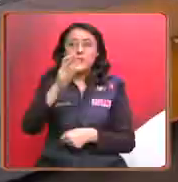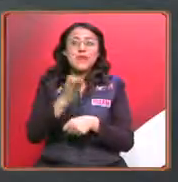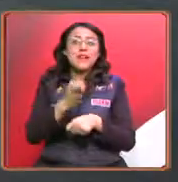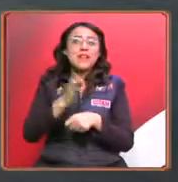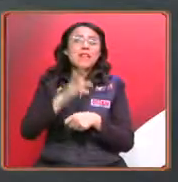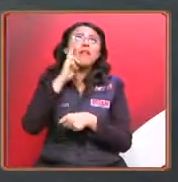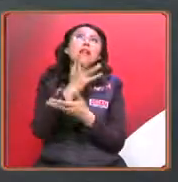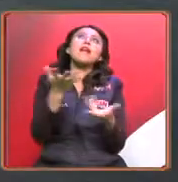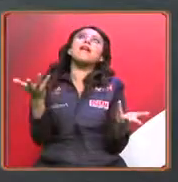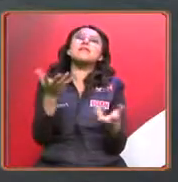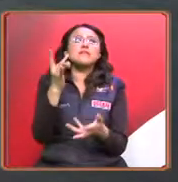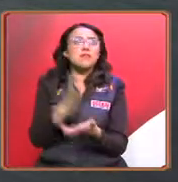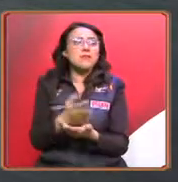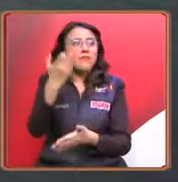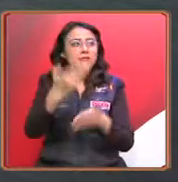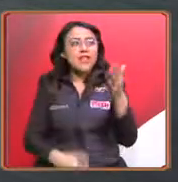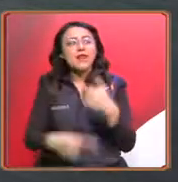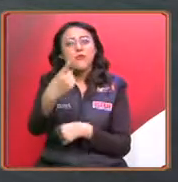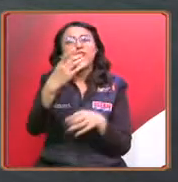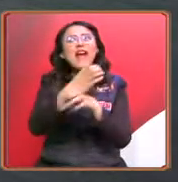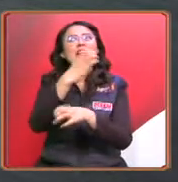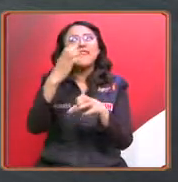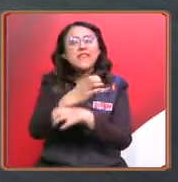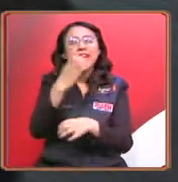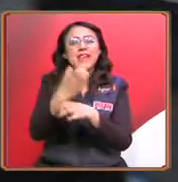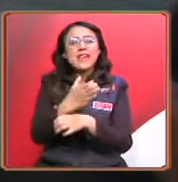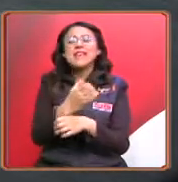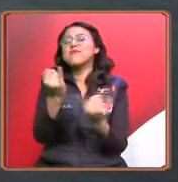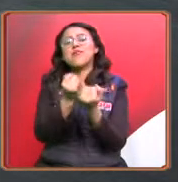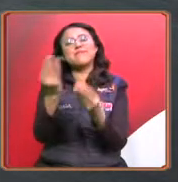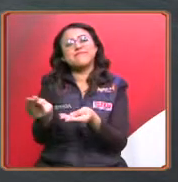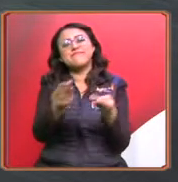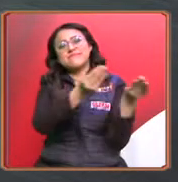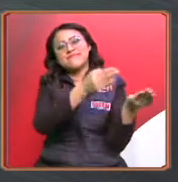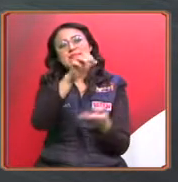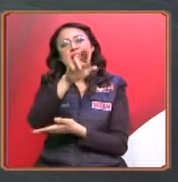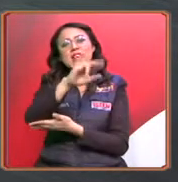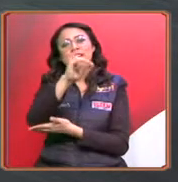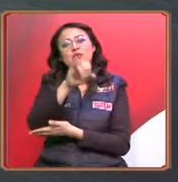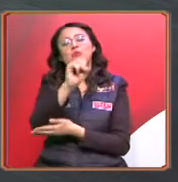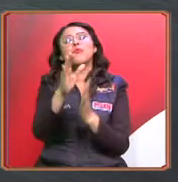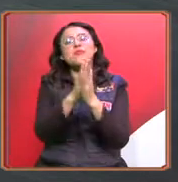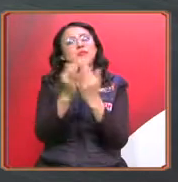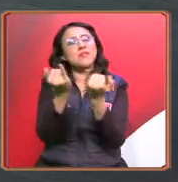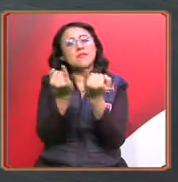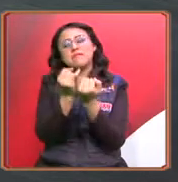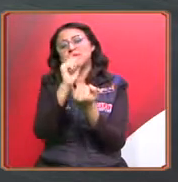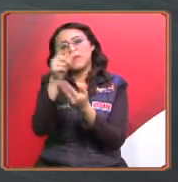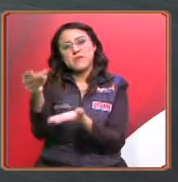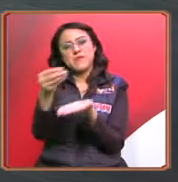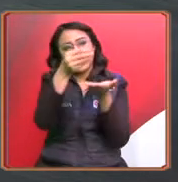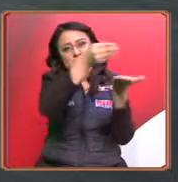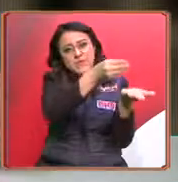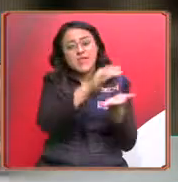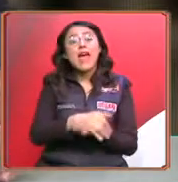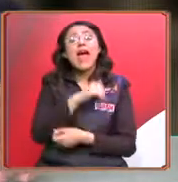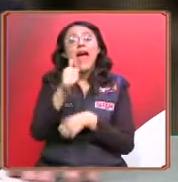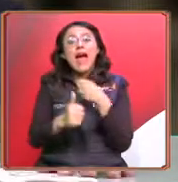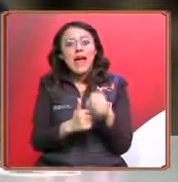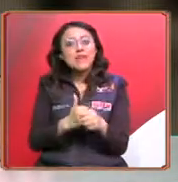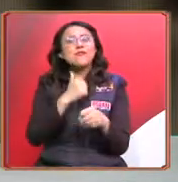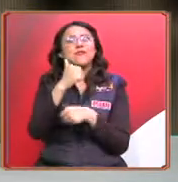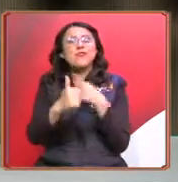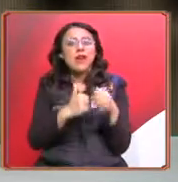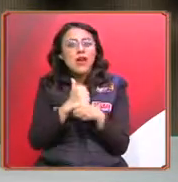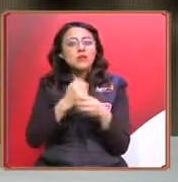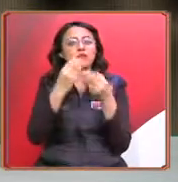desgraciado, es míralo. Es lo único que me falta hoy, señor, un cafecito de Punta del Cielo. Café también, Marijo, también dale su café. Por favor, Marijo, gracias. Café Punta del Cielo, que año con año, desde